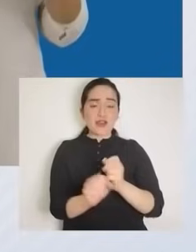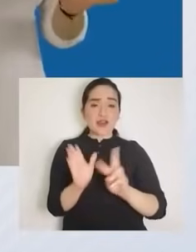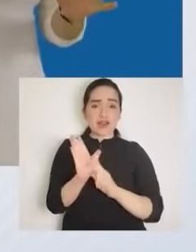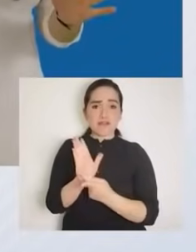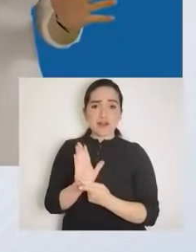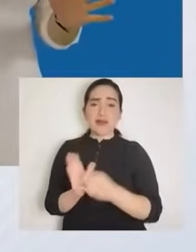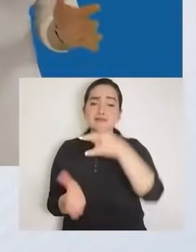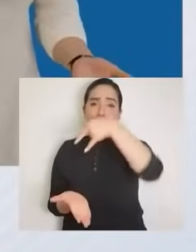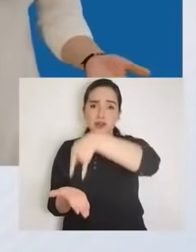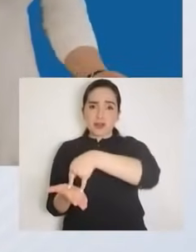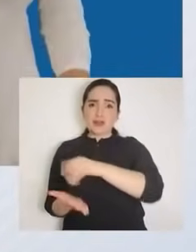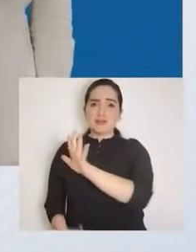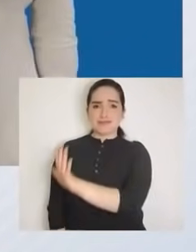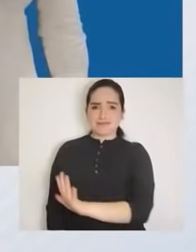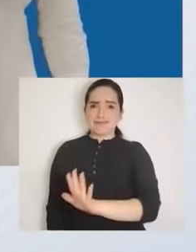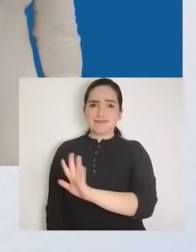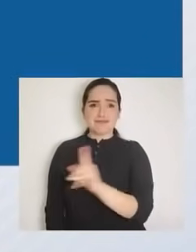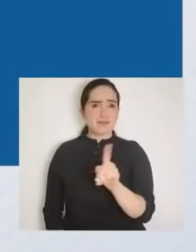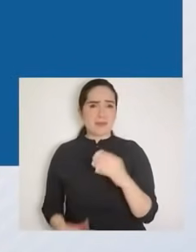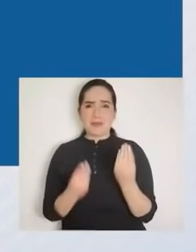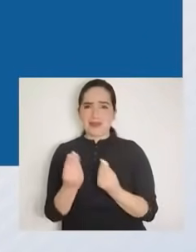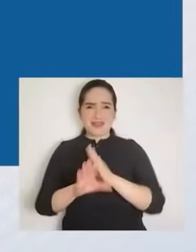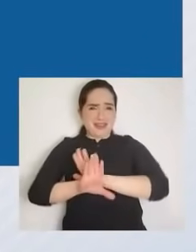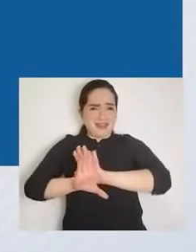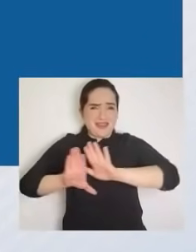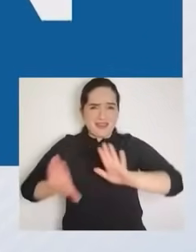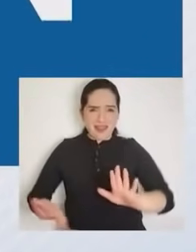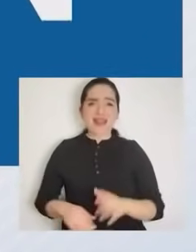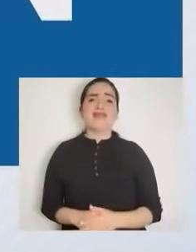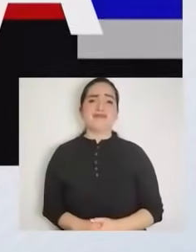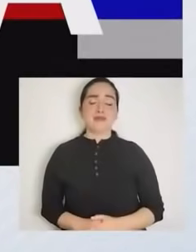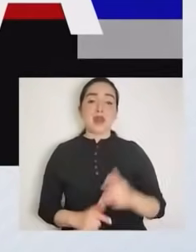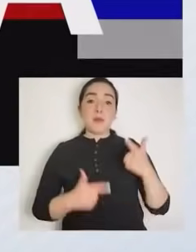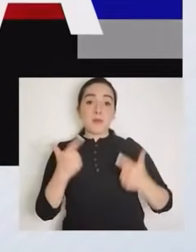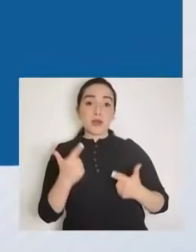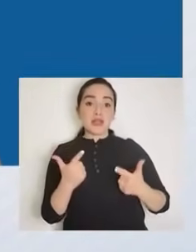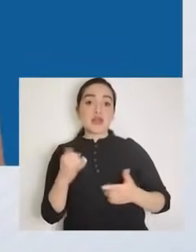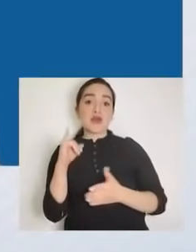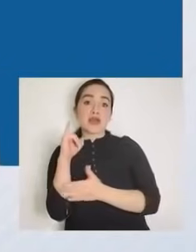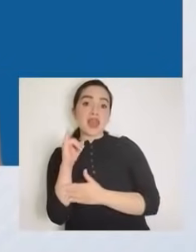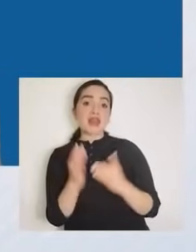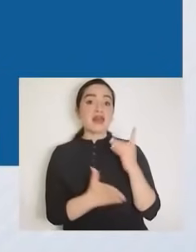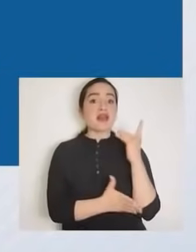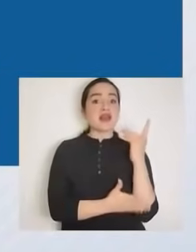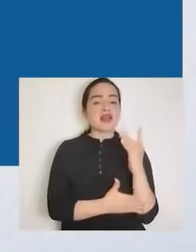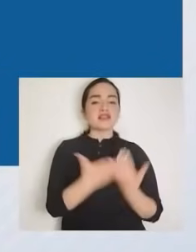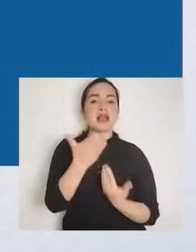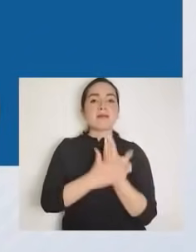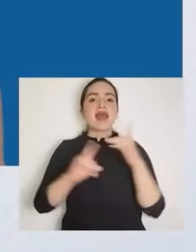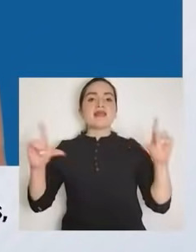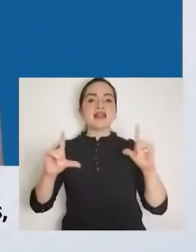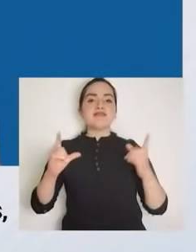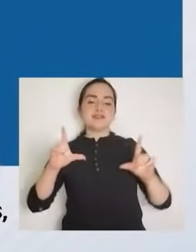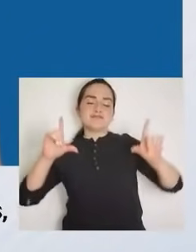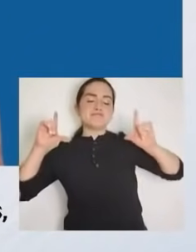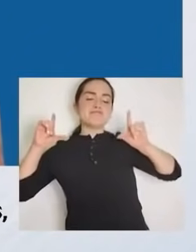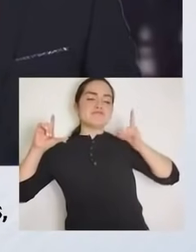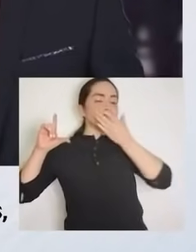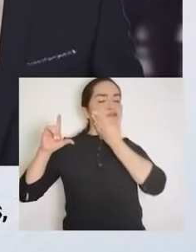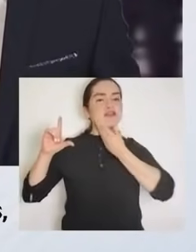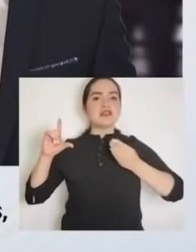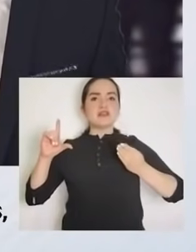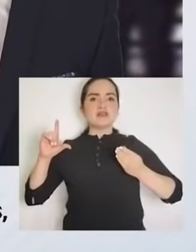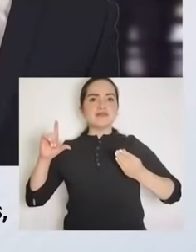llevamos 10 años con la reforma en el Congreso. Y no ha pasado nada. Políticos de izquierda y derecha desfilaban a